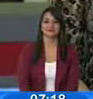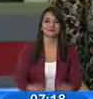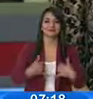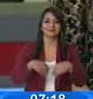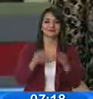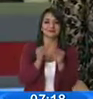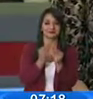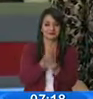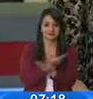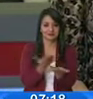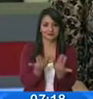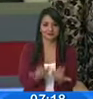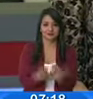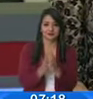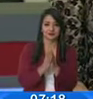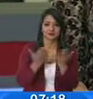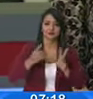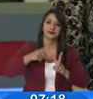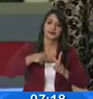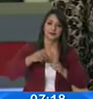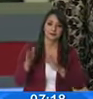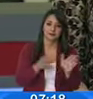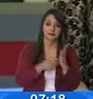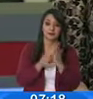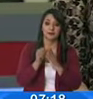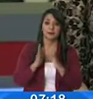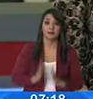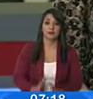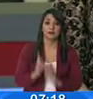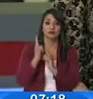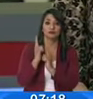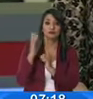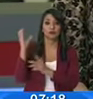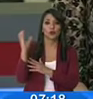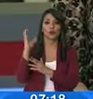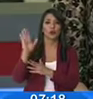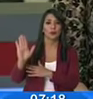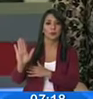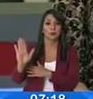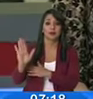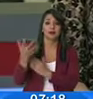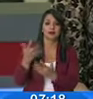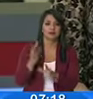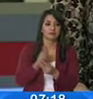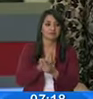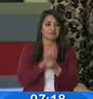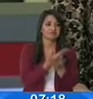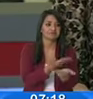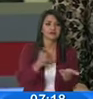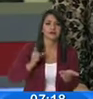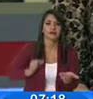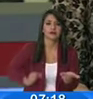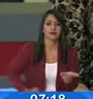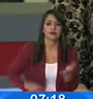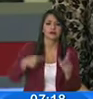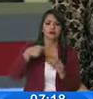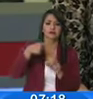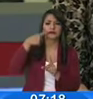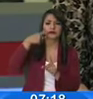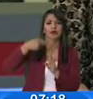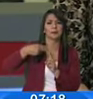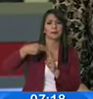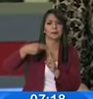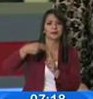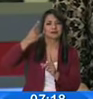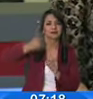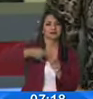Seguimos con más información aquí en El Comercio TV. El ministro de Defensa colombiano, Luis Carlos Villegas, dio más detalles sobre la captura de Gustavo Angulo